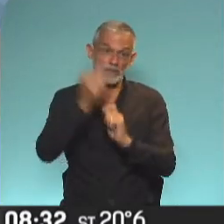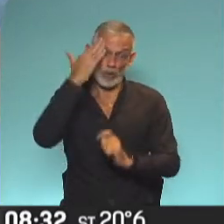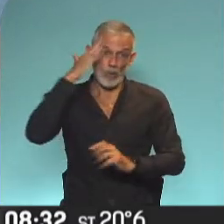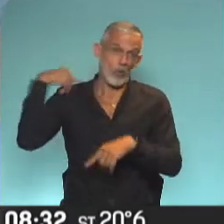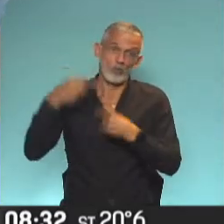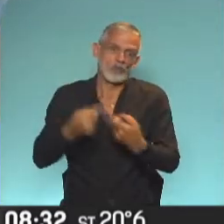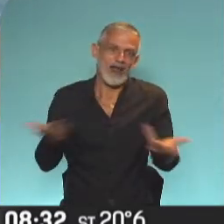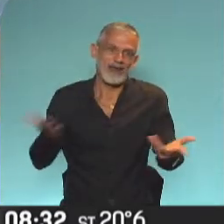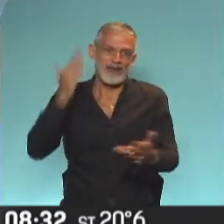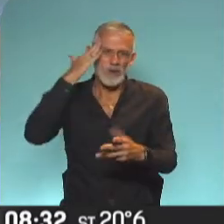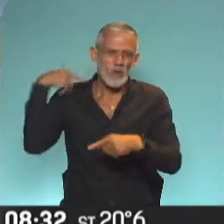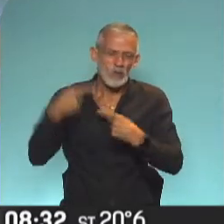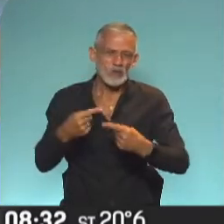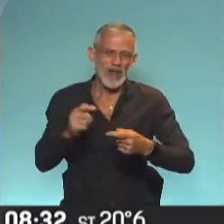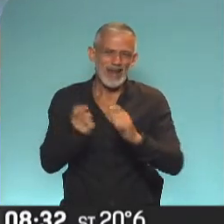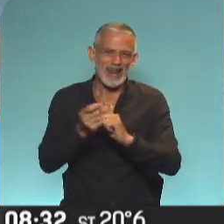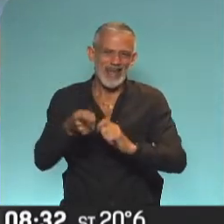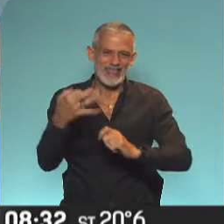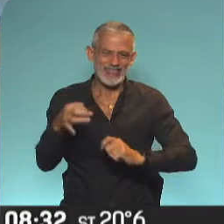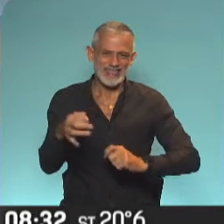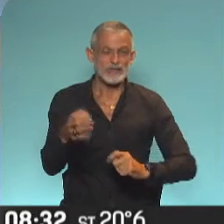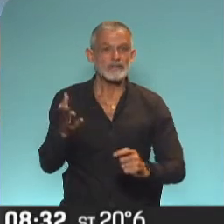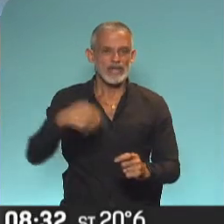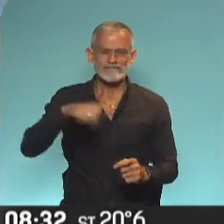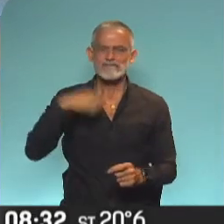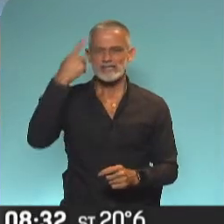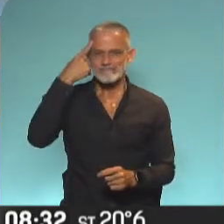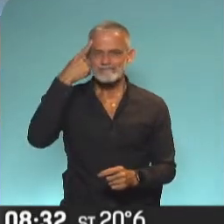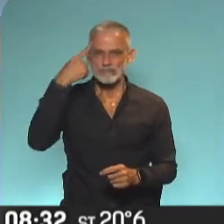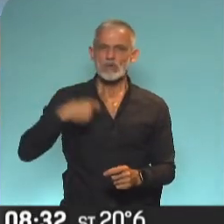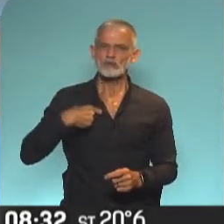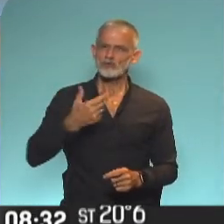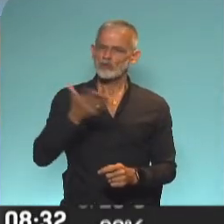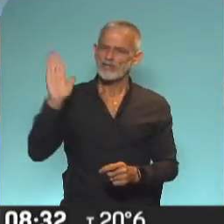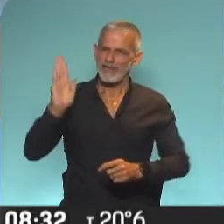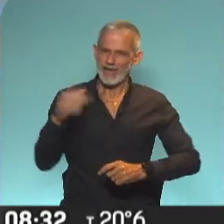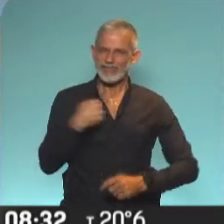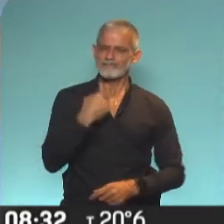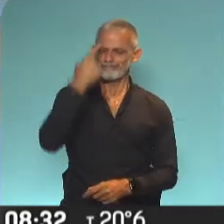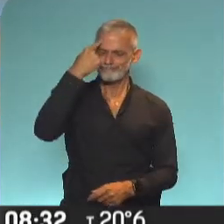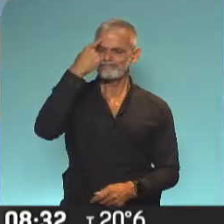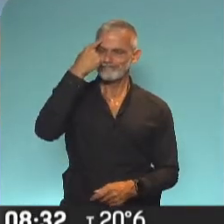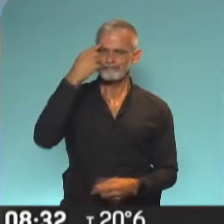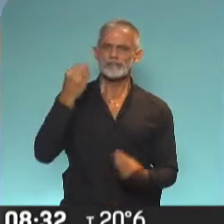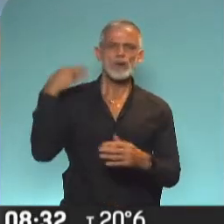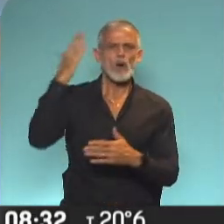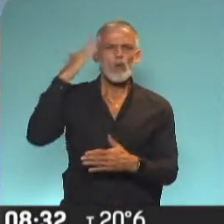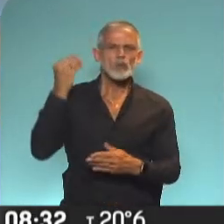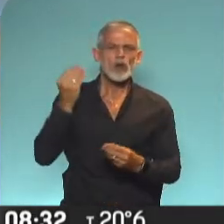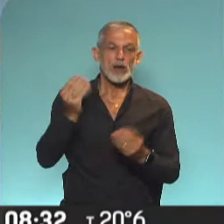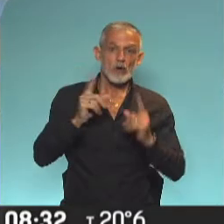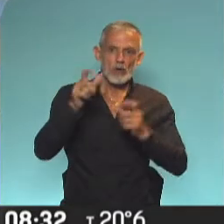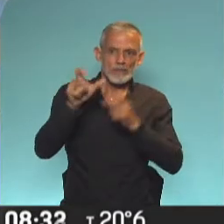culturales? Por eso digo, ahí está la parte que nos interpela como sociedad en su conjunto. ¿Qué pasa cuando hay integrantes